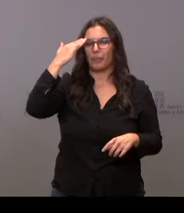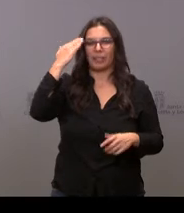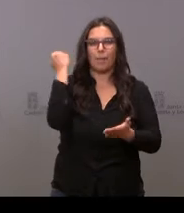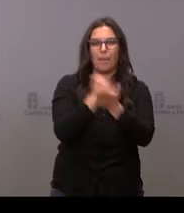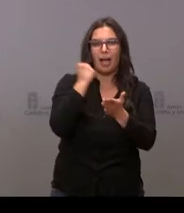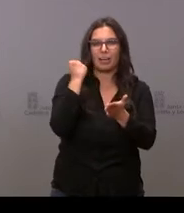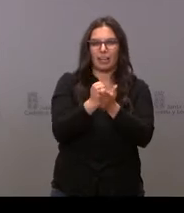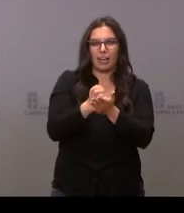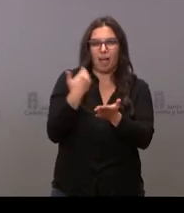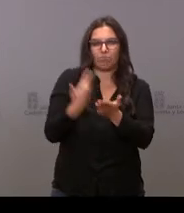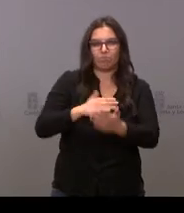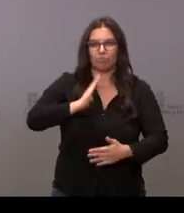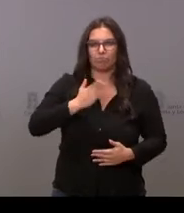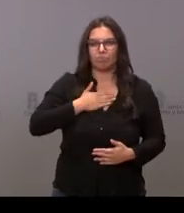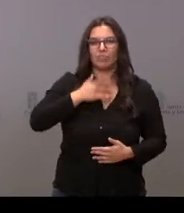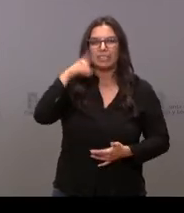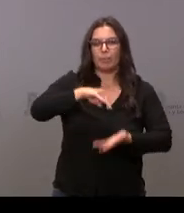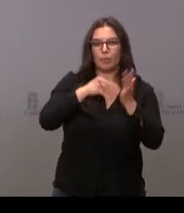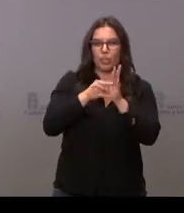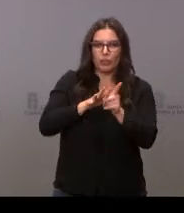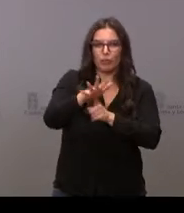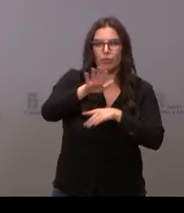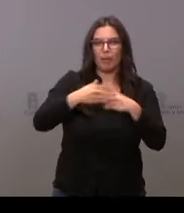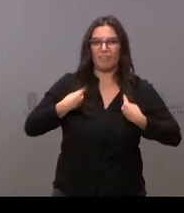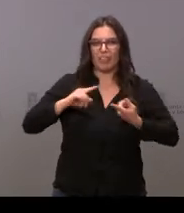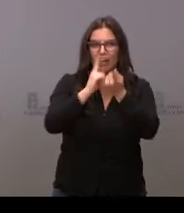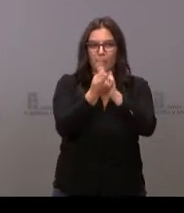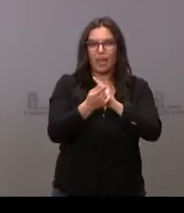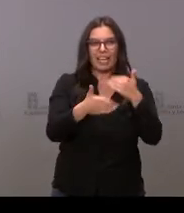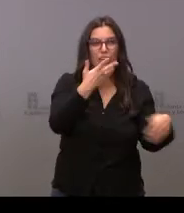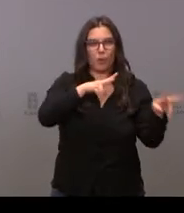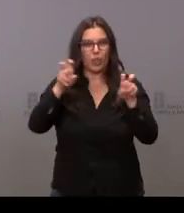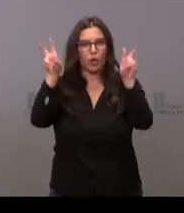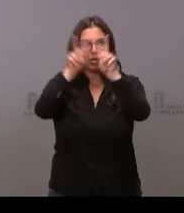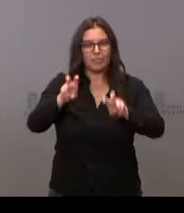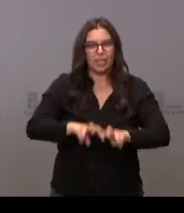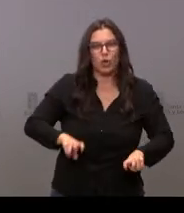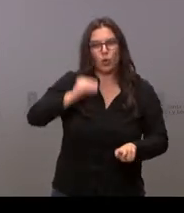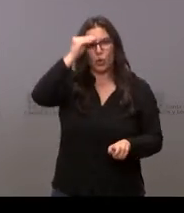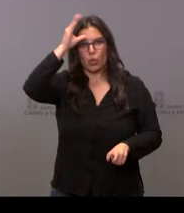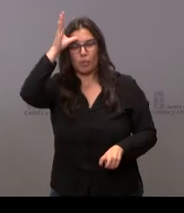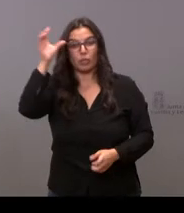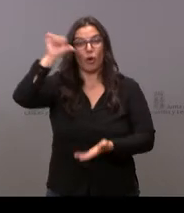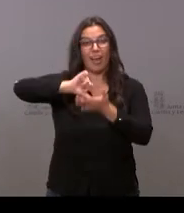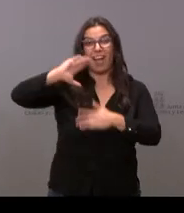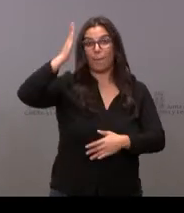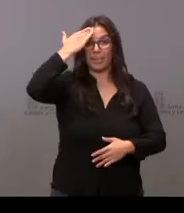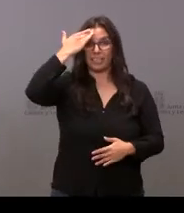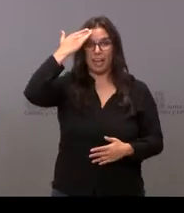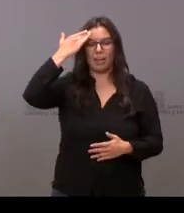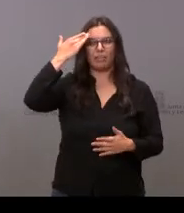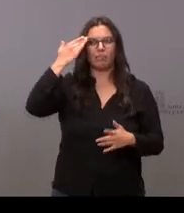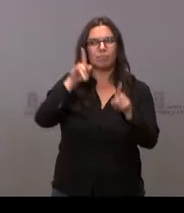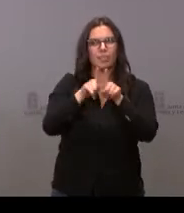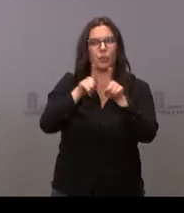de los proyectos que cambian vidas de la innovación de la investigación del conocimiento una capital que sea un